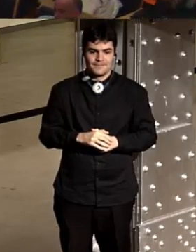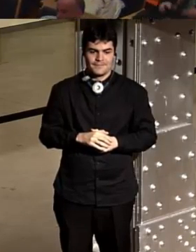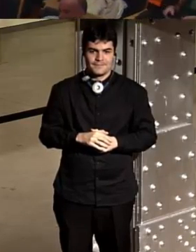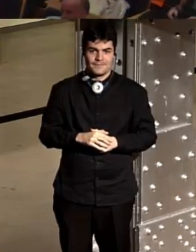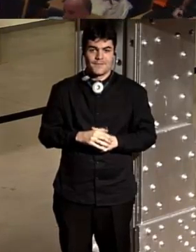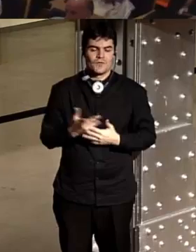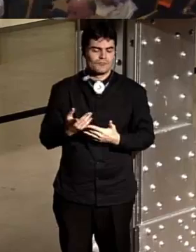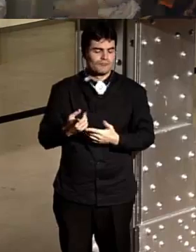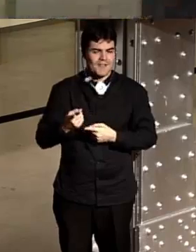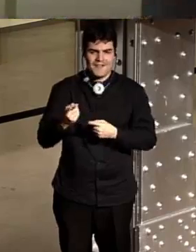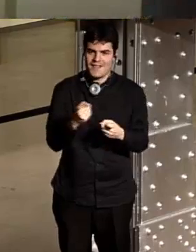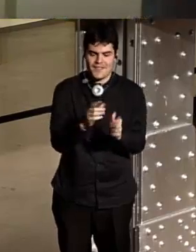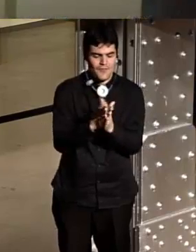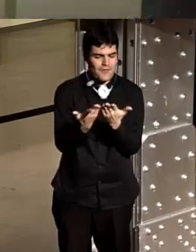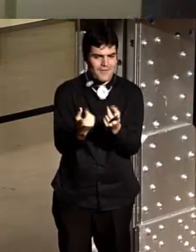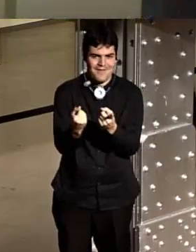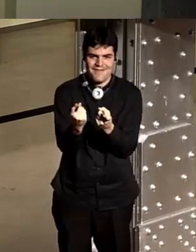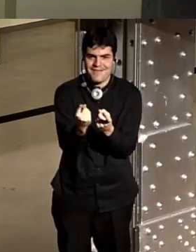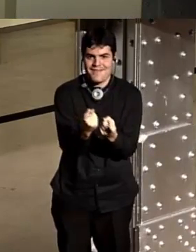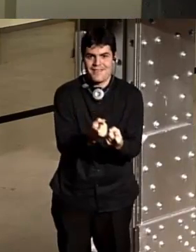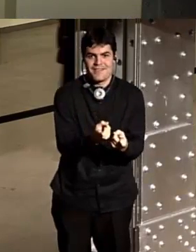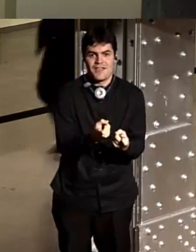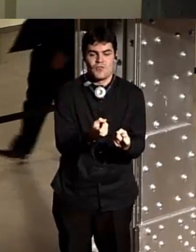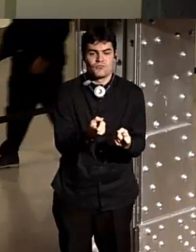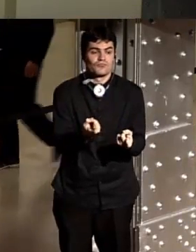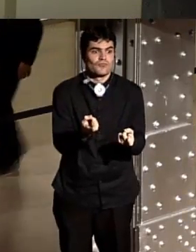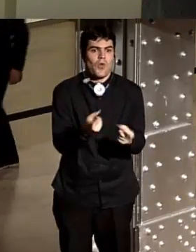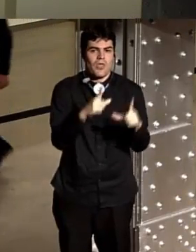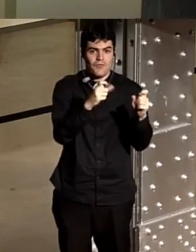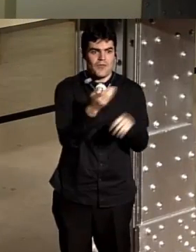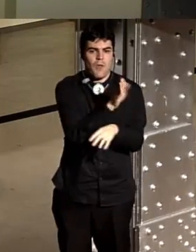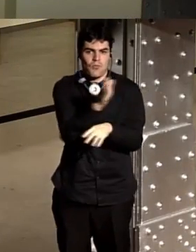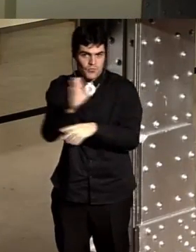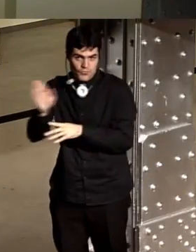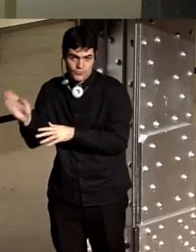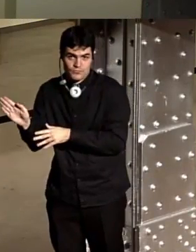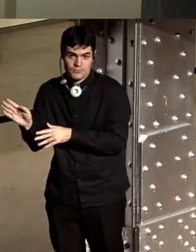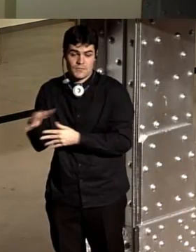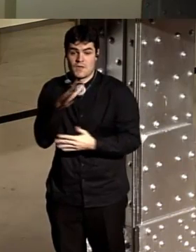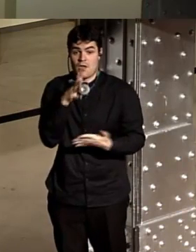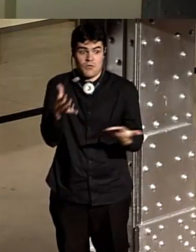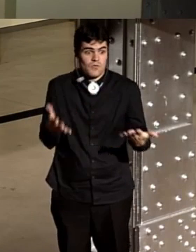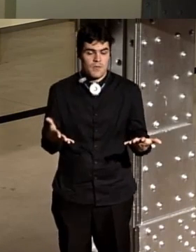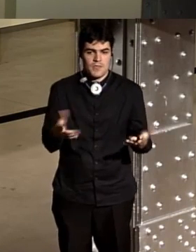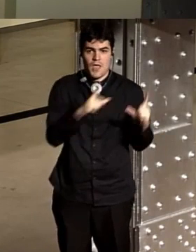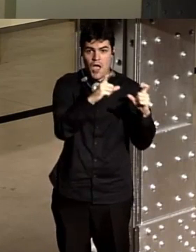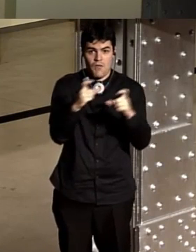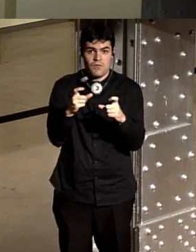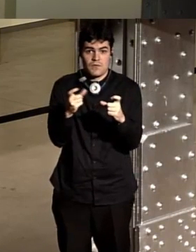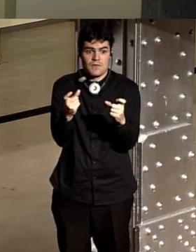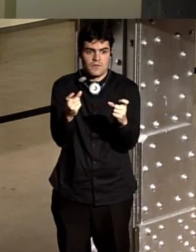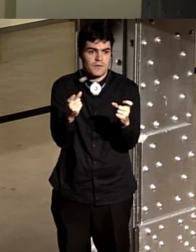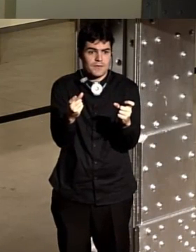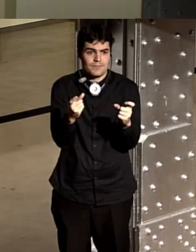Es necesario un libro o una exposición de fotografías, que es un poco lo que le pasa ahora mismo a los fotógrafos. Como cada vez hay menos